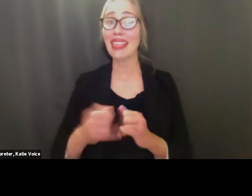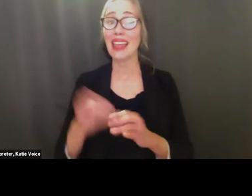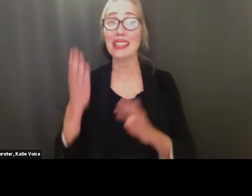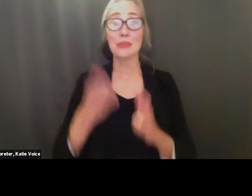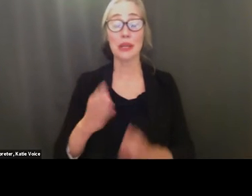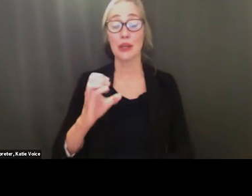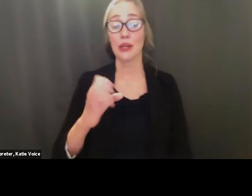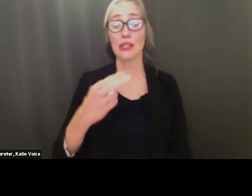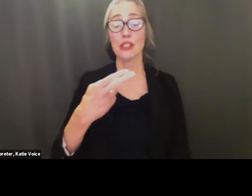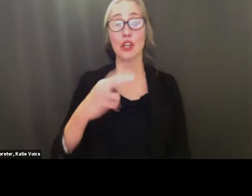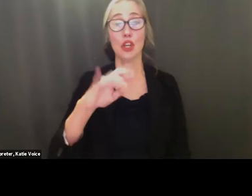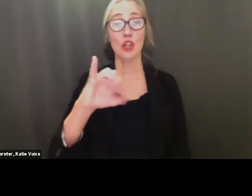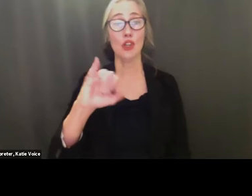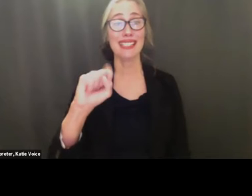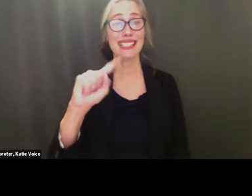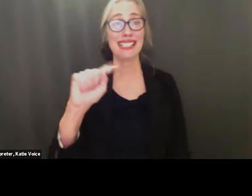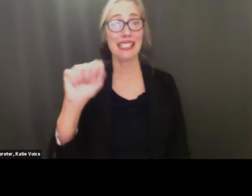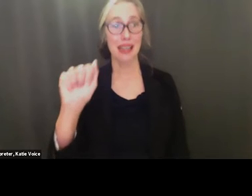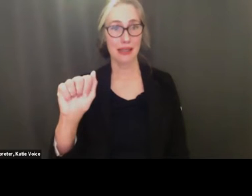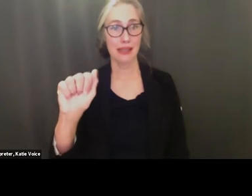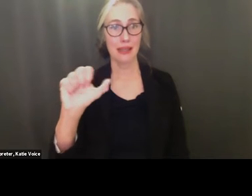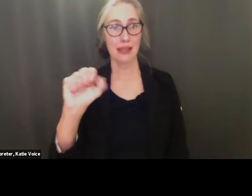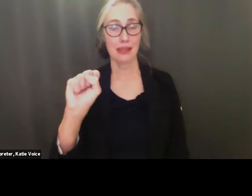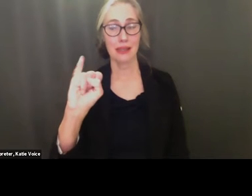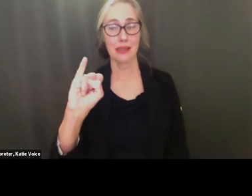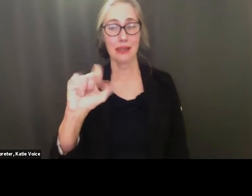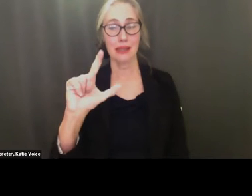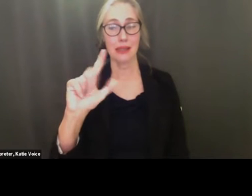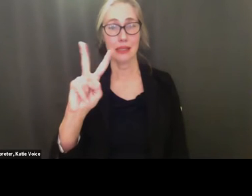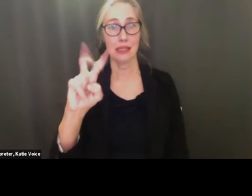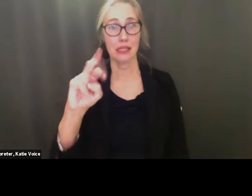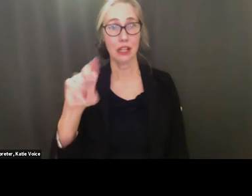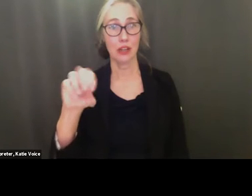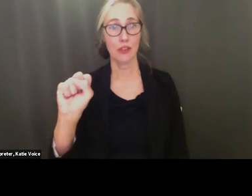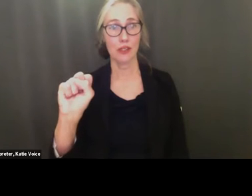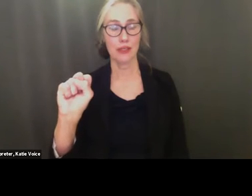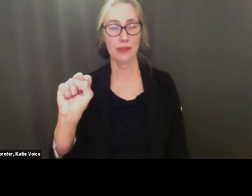Gracias. La última persona es Cressida Silvers.